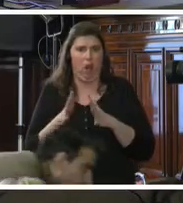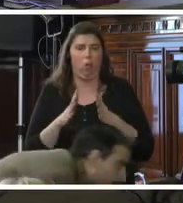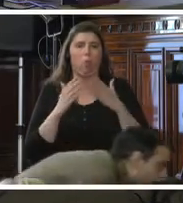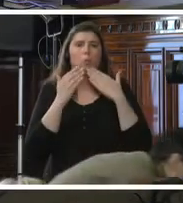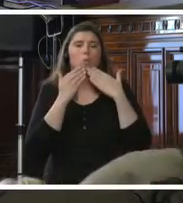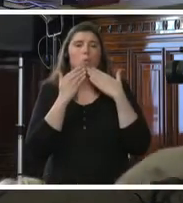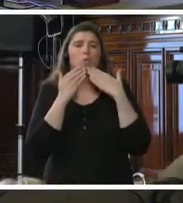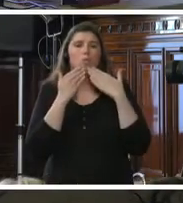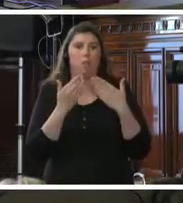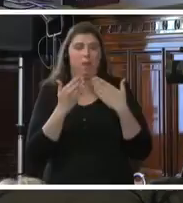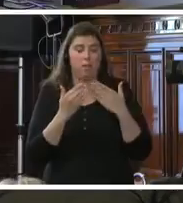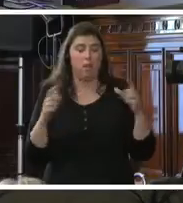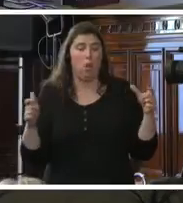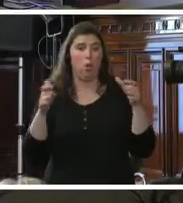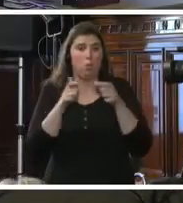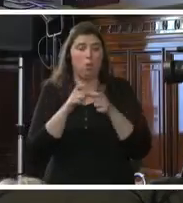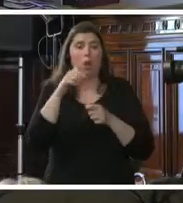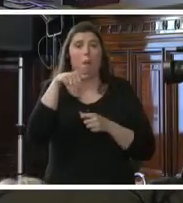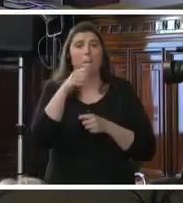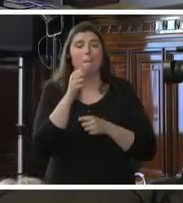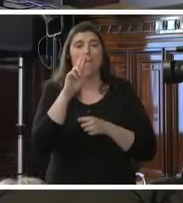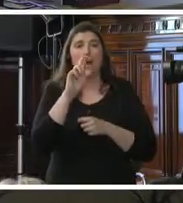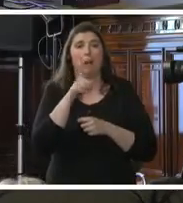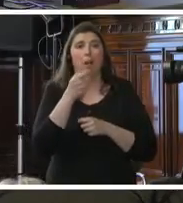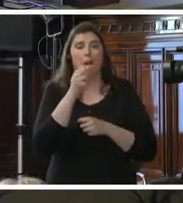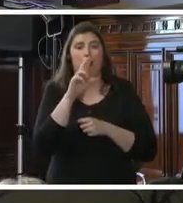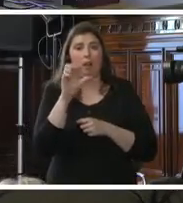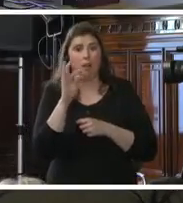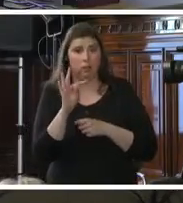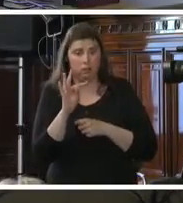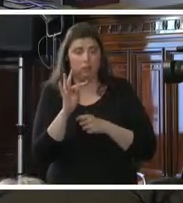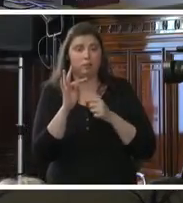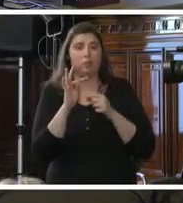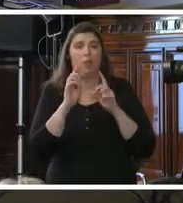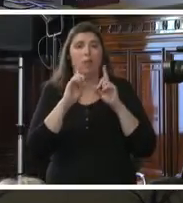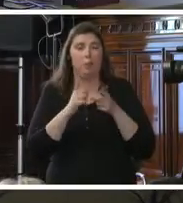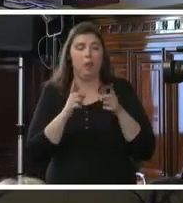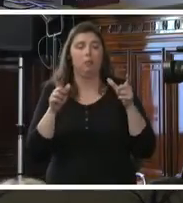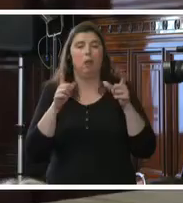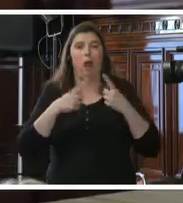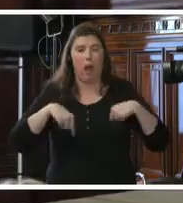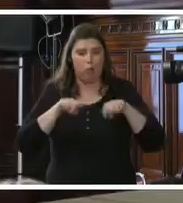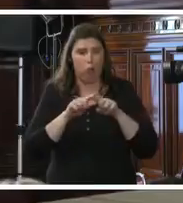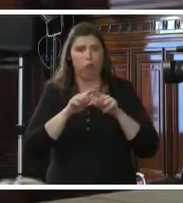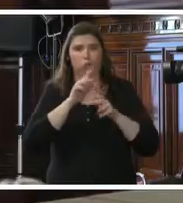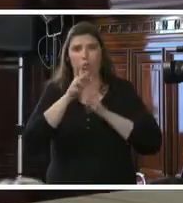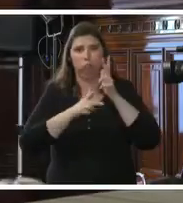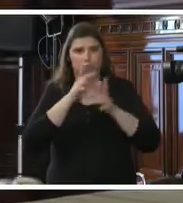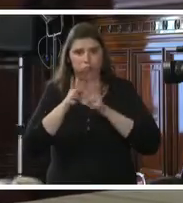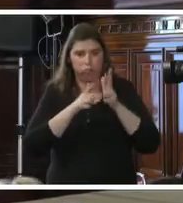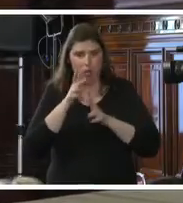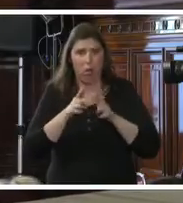Muchísimas gracias, comisionada Margaret. Muchísimas gracias a las comisionadas y los comisionados por